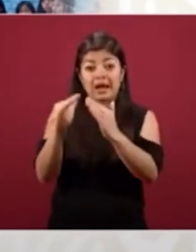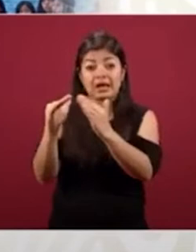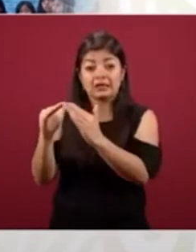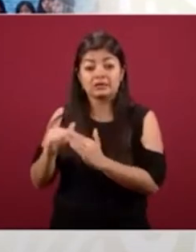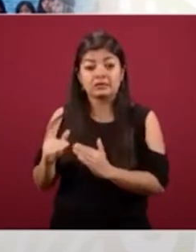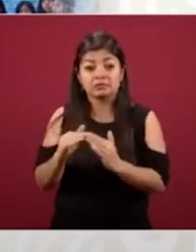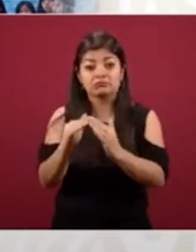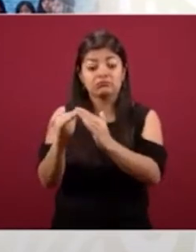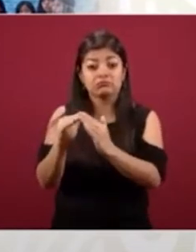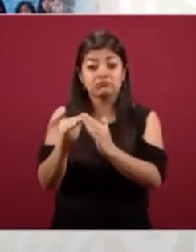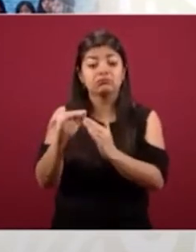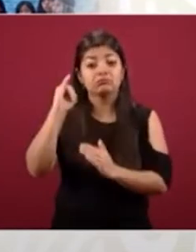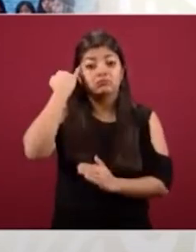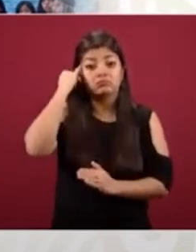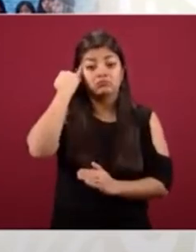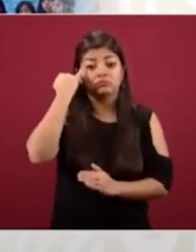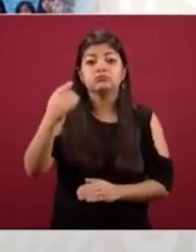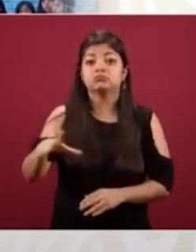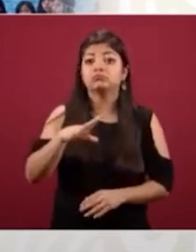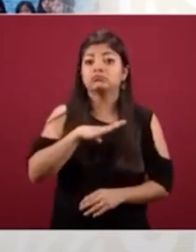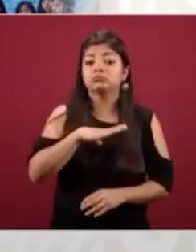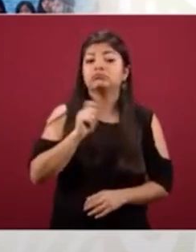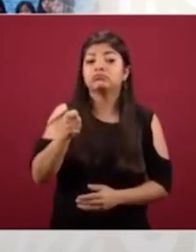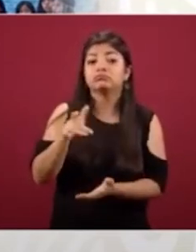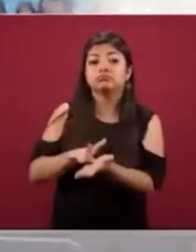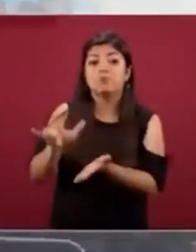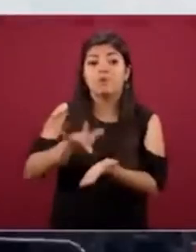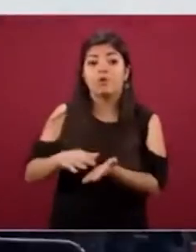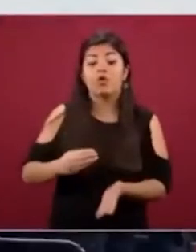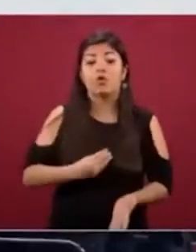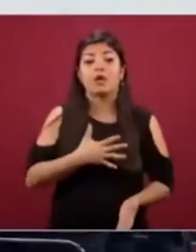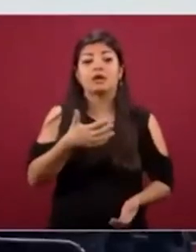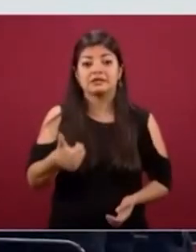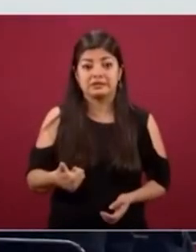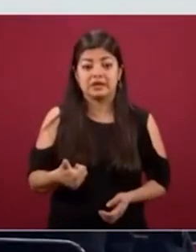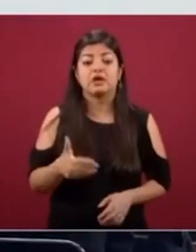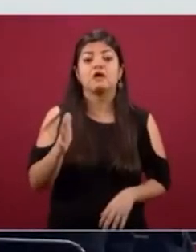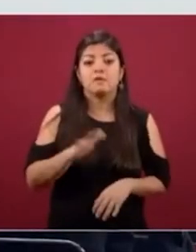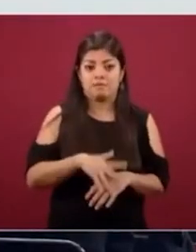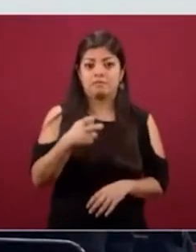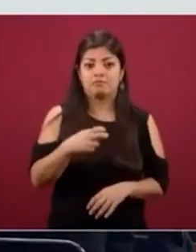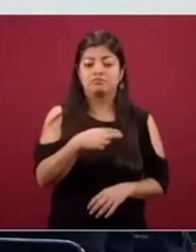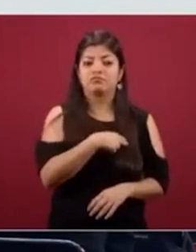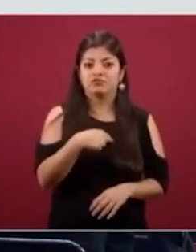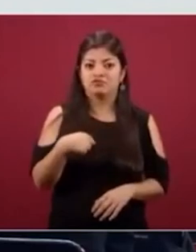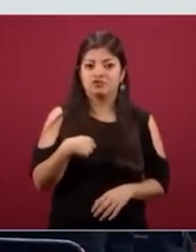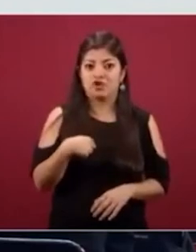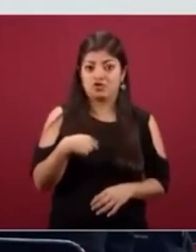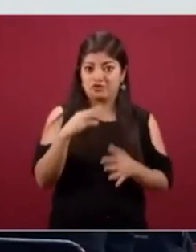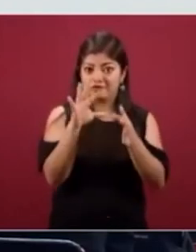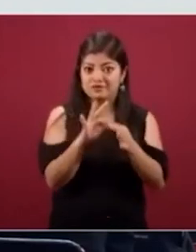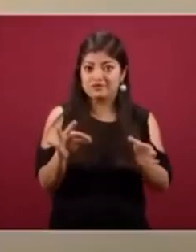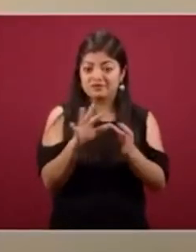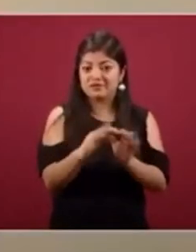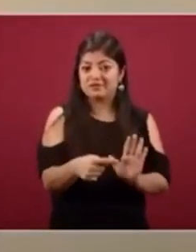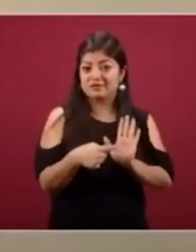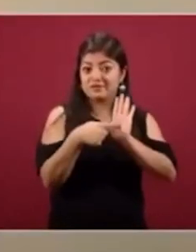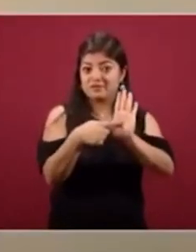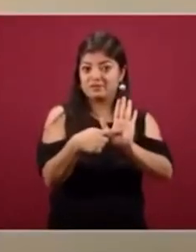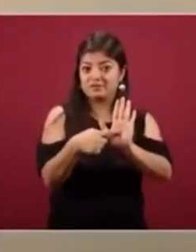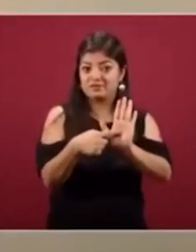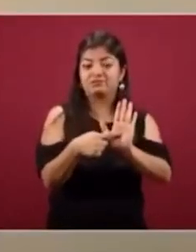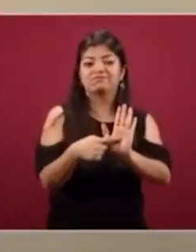en alguno de los programas integrales de bienestar y para nosotros compartir esto mostrar estos números